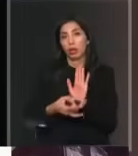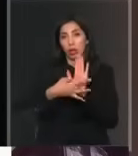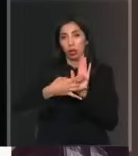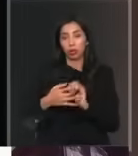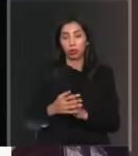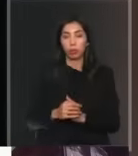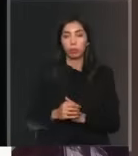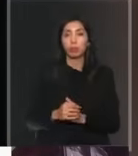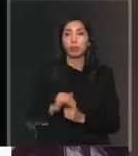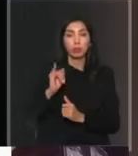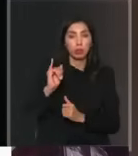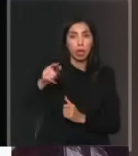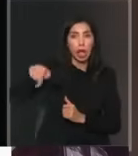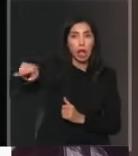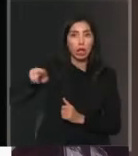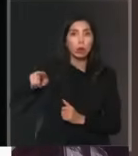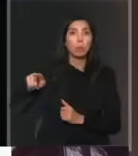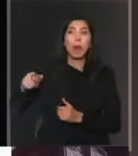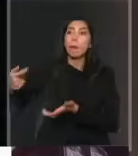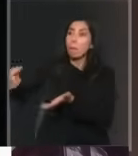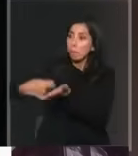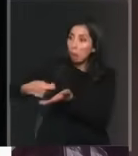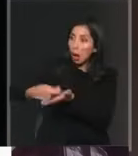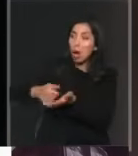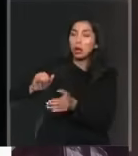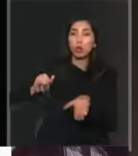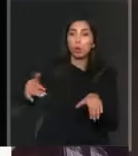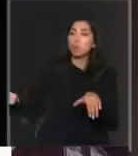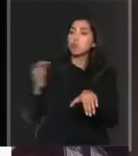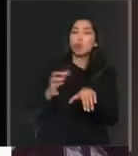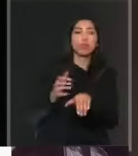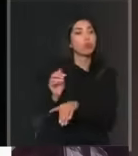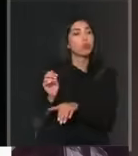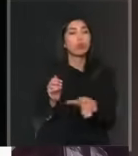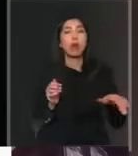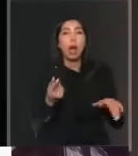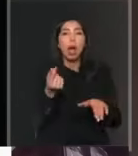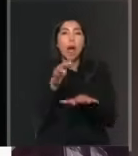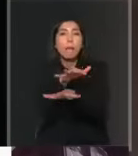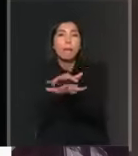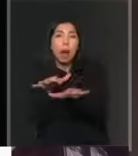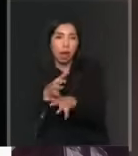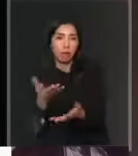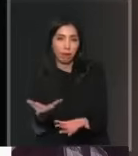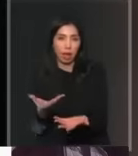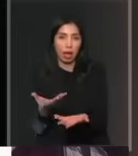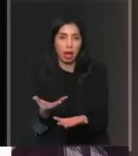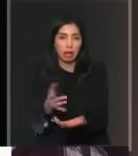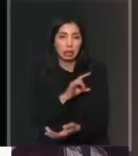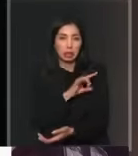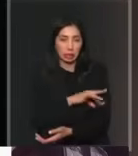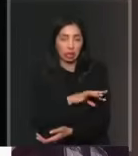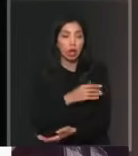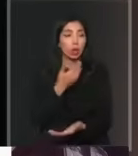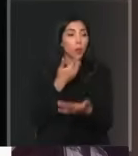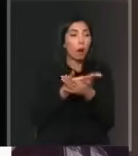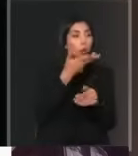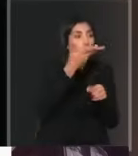una actividad lucrativa que permite, en el fondo, que exista mafia a nivel nacional. Cuando existen vertederos